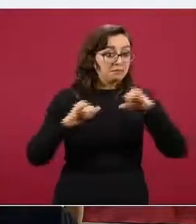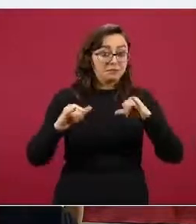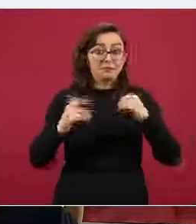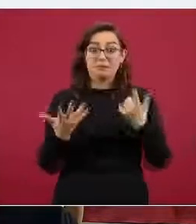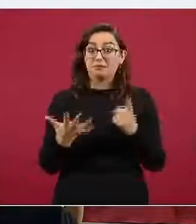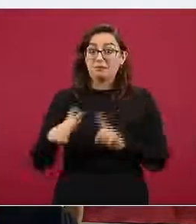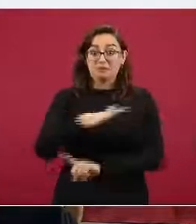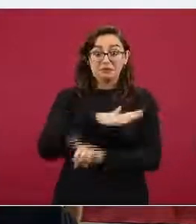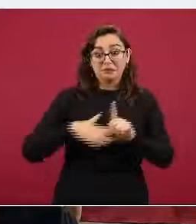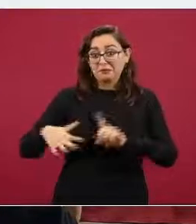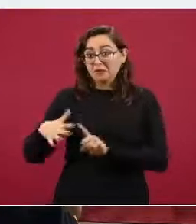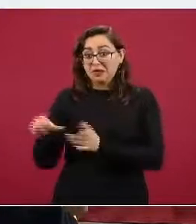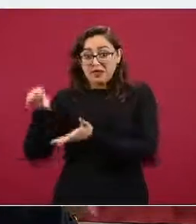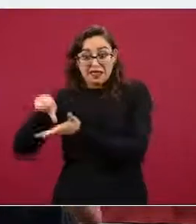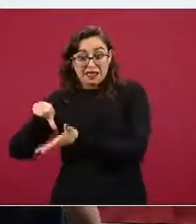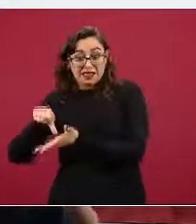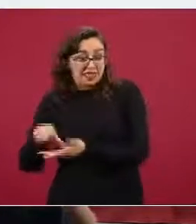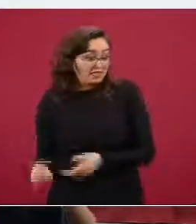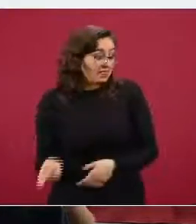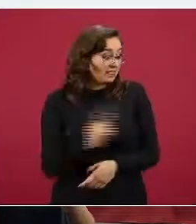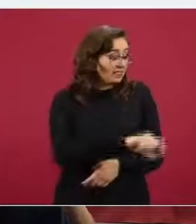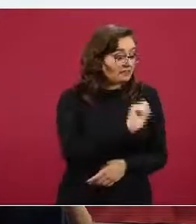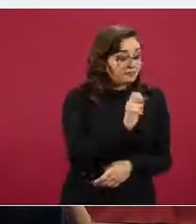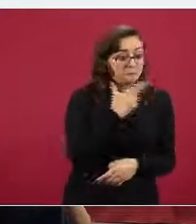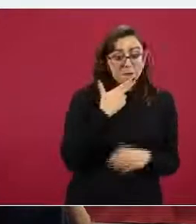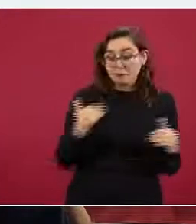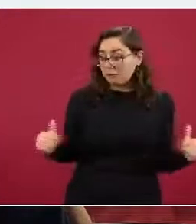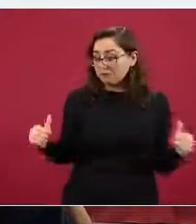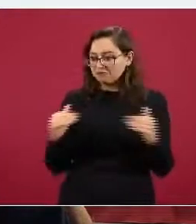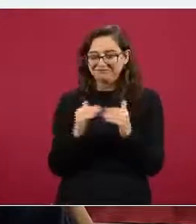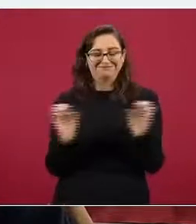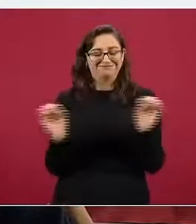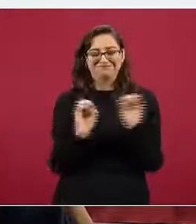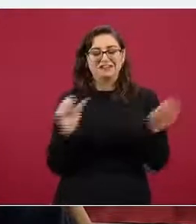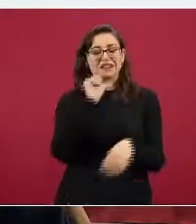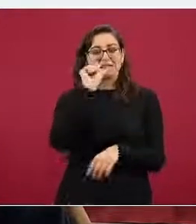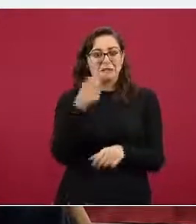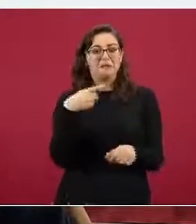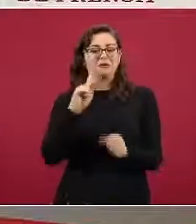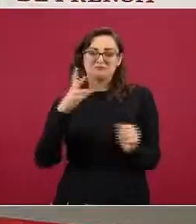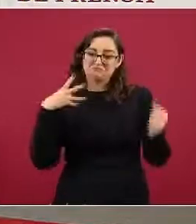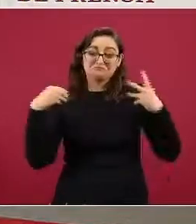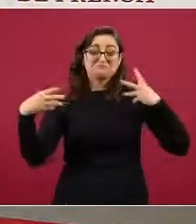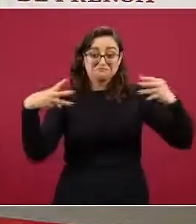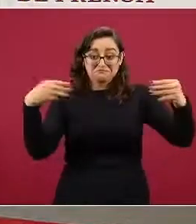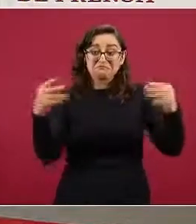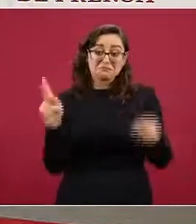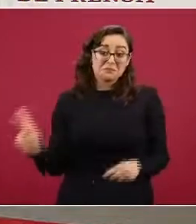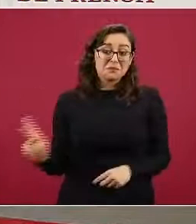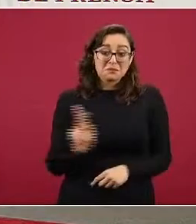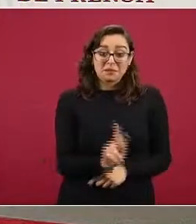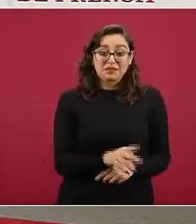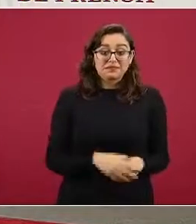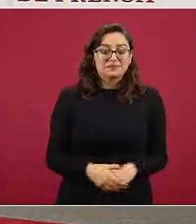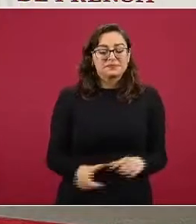técnicamente Irán con Chihuahua, pero epidemiológicamente tiene un comportamiento semejante. La siguiente,